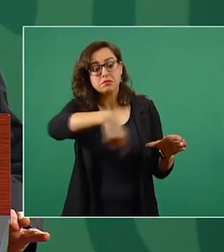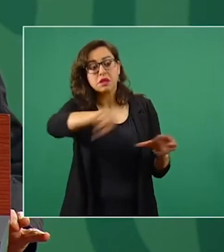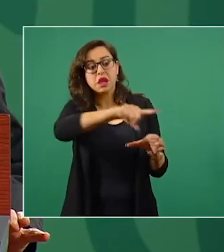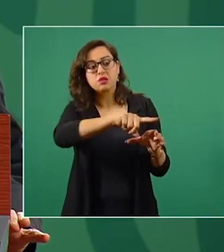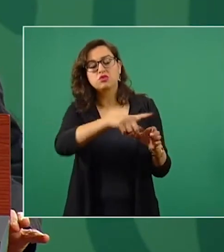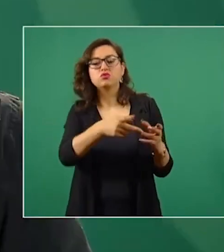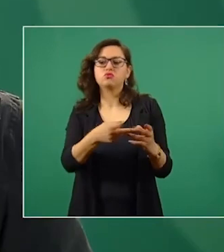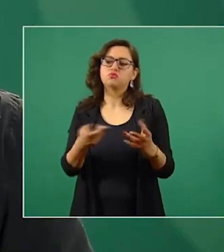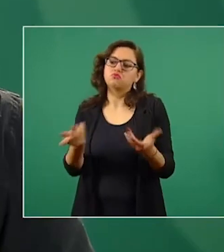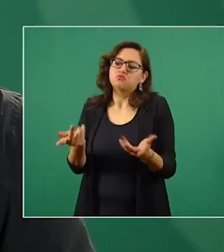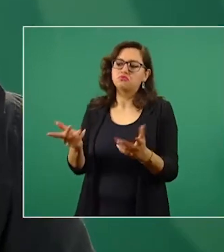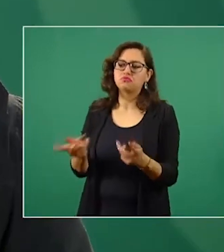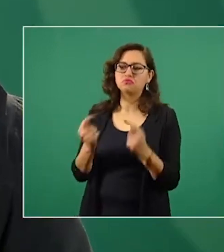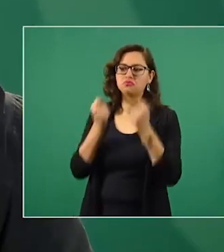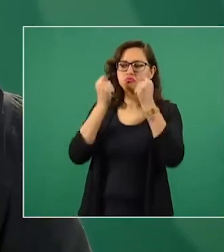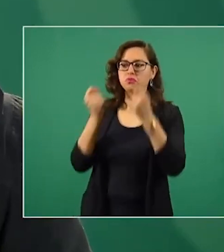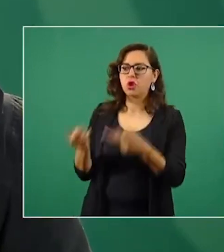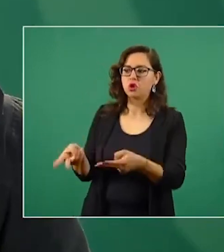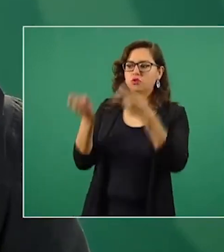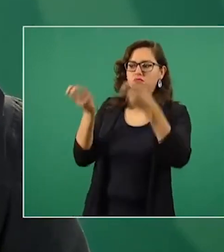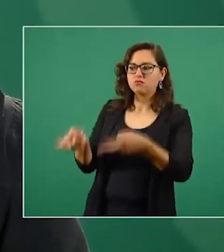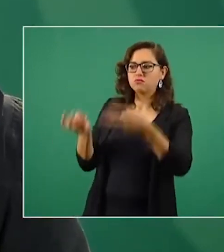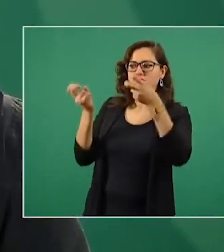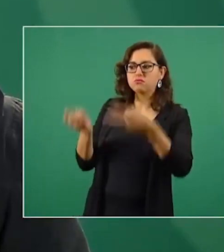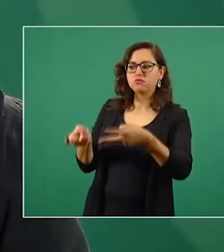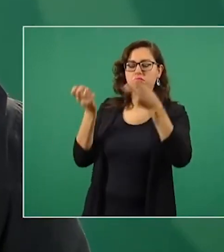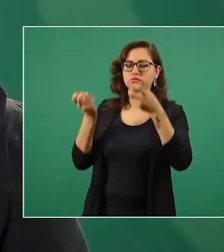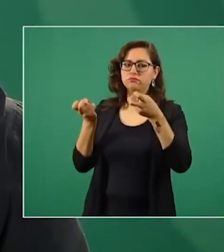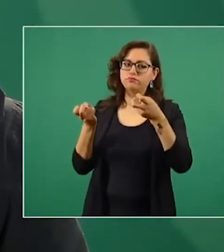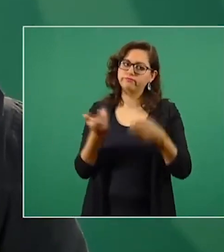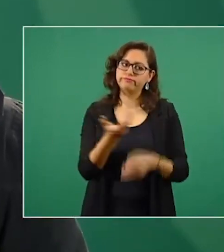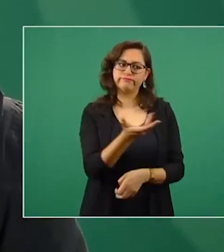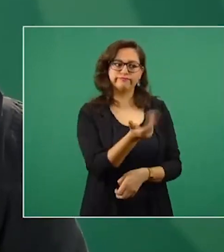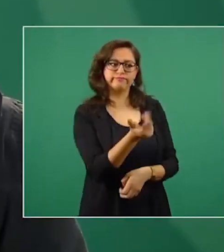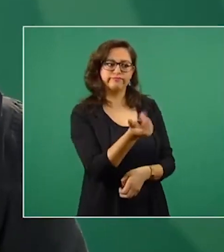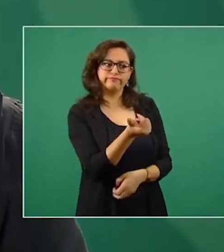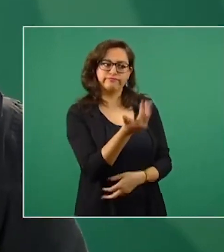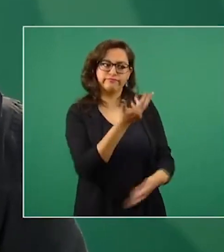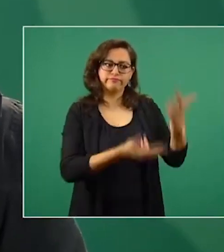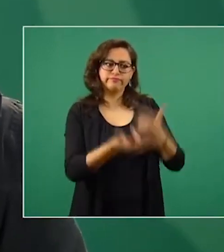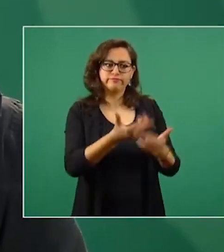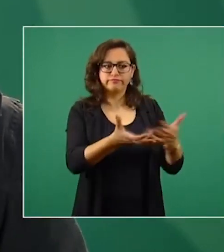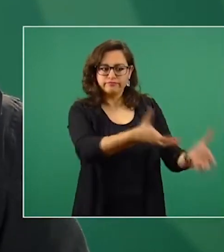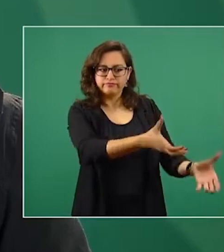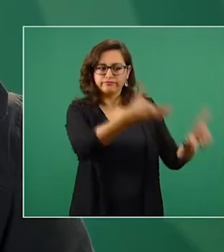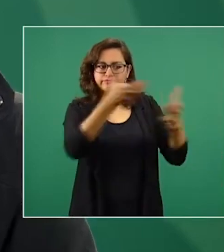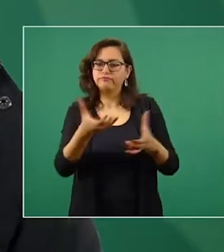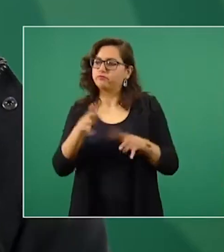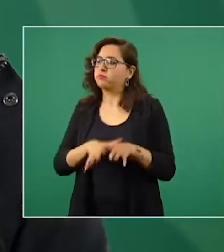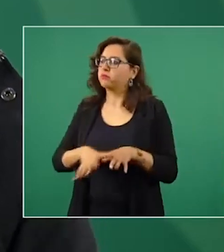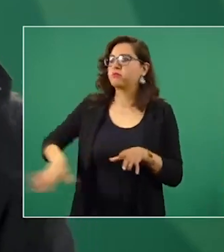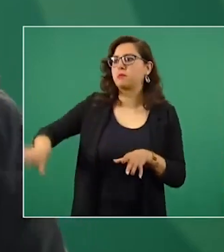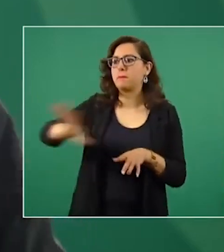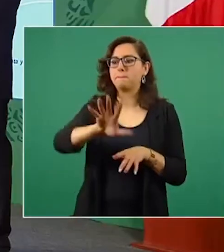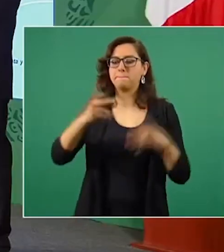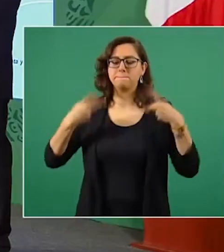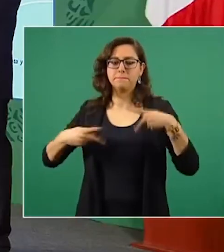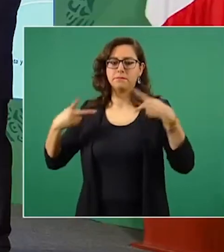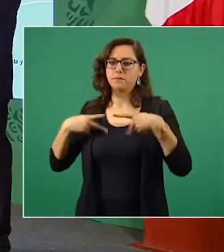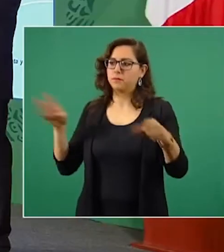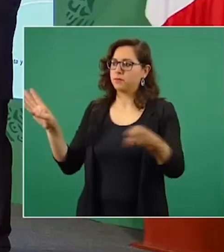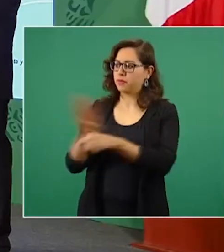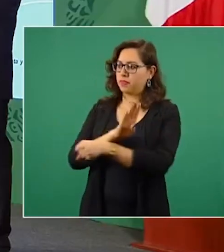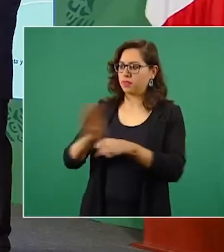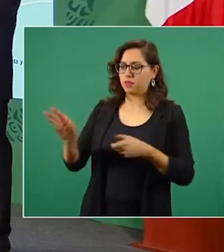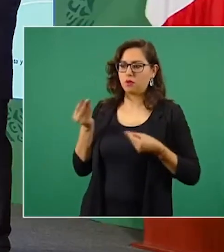ni se ha designado a sus integrantes en el supuesto de que la sección instructora tome el caso se debe erradicar el asunto citar a las